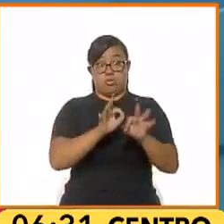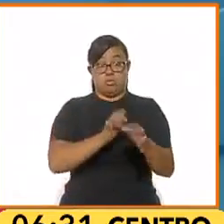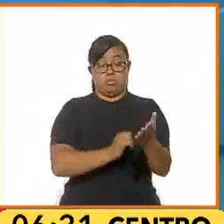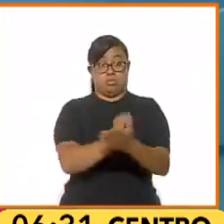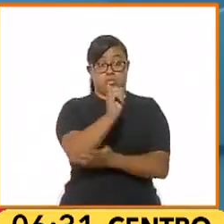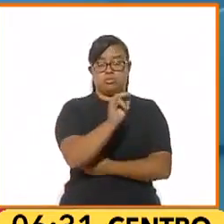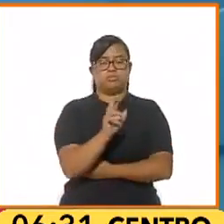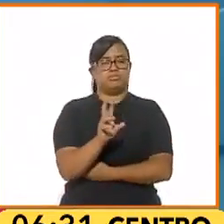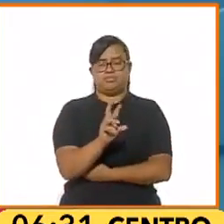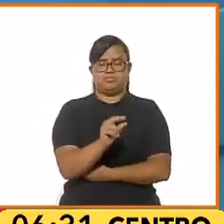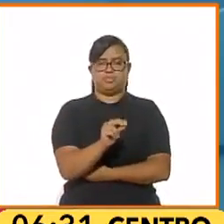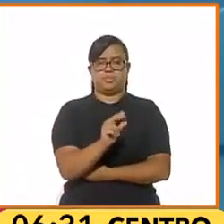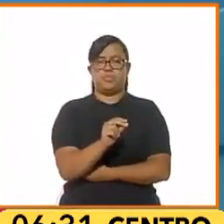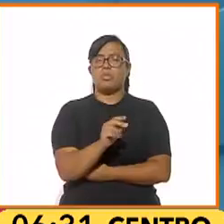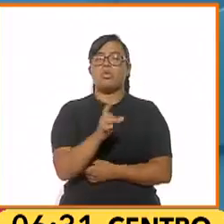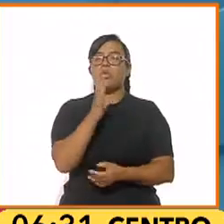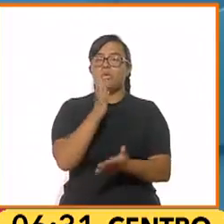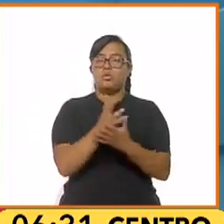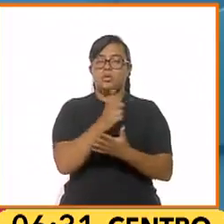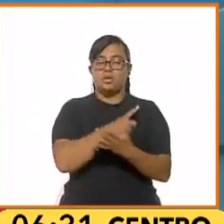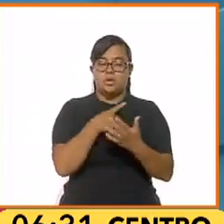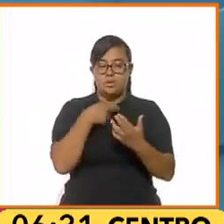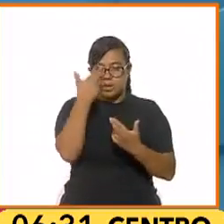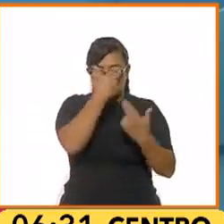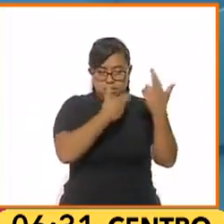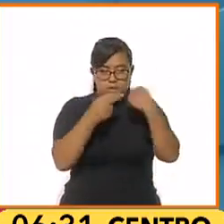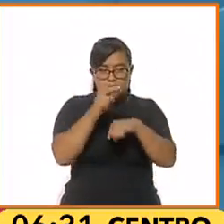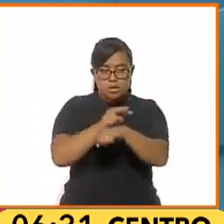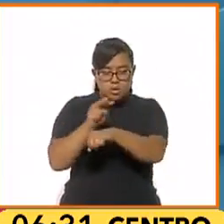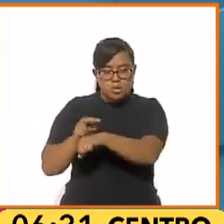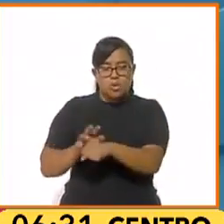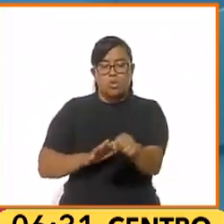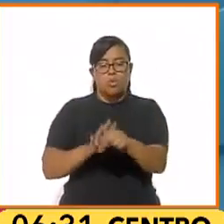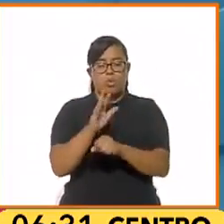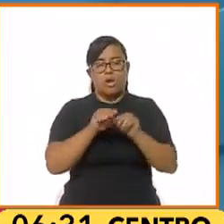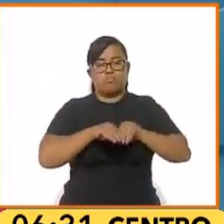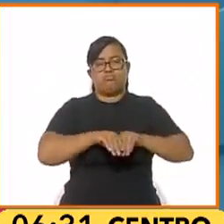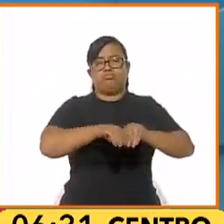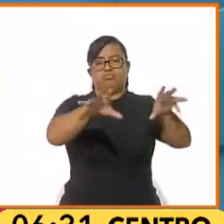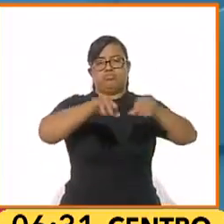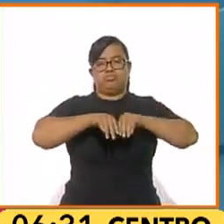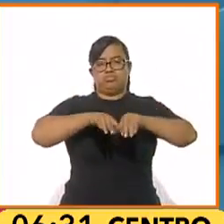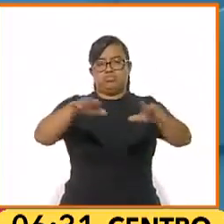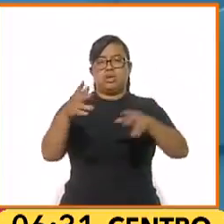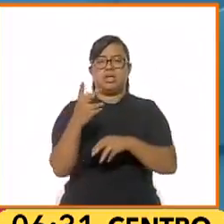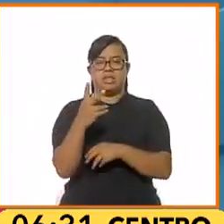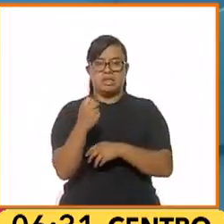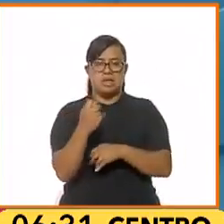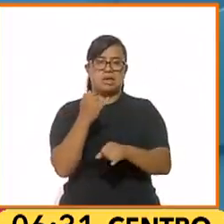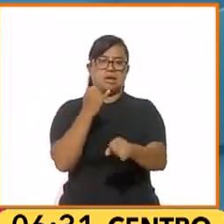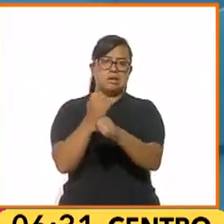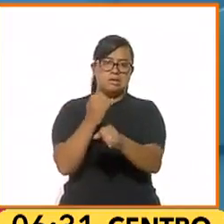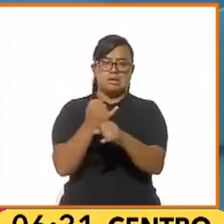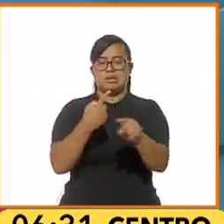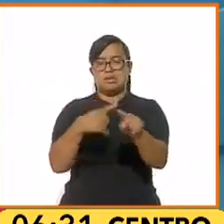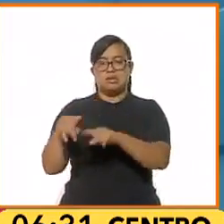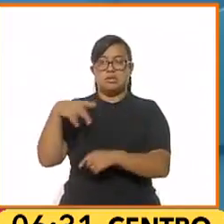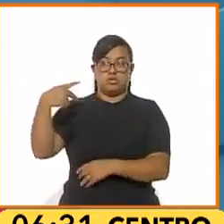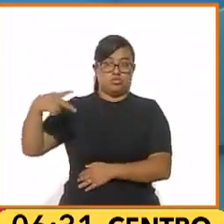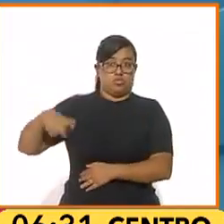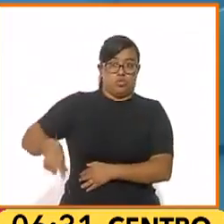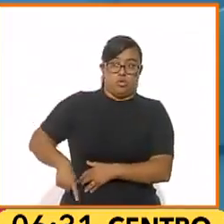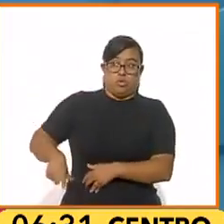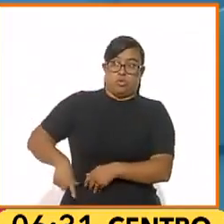es una supervisión de los contenidos que se emitan, particularmente los que tengan que ver o los que provengan de